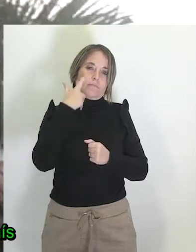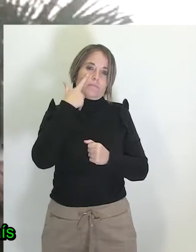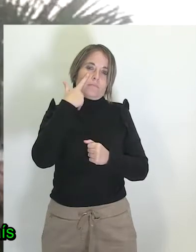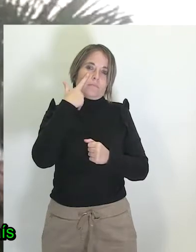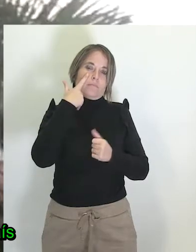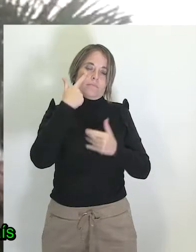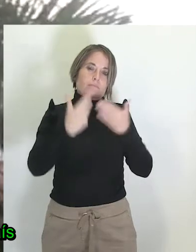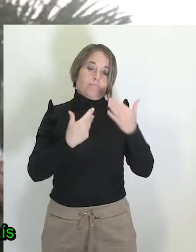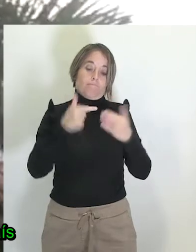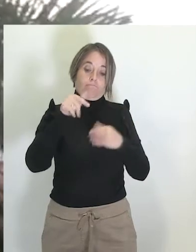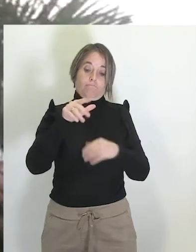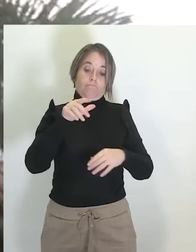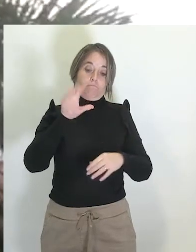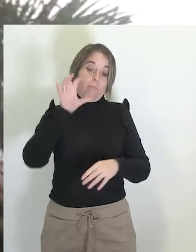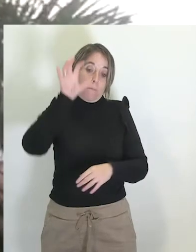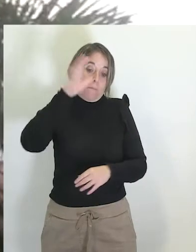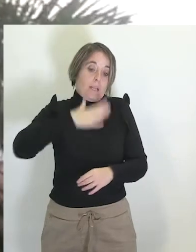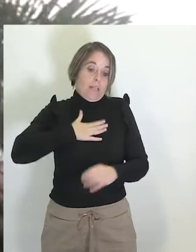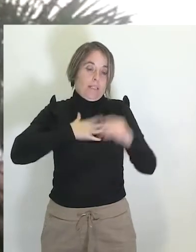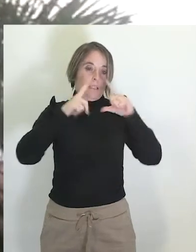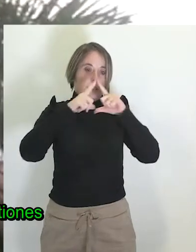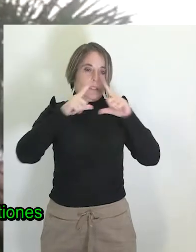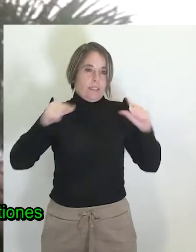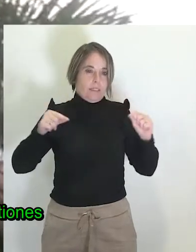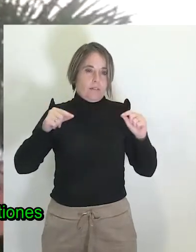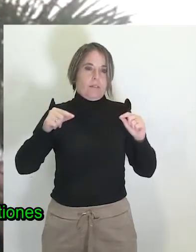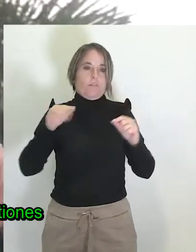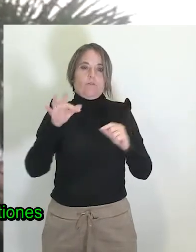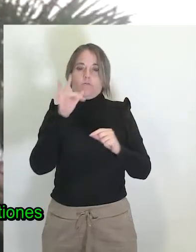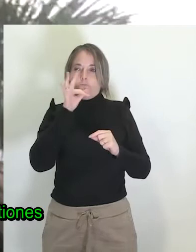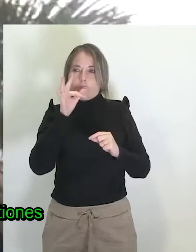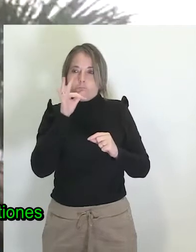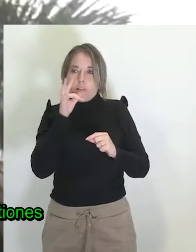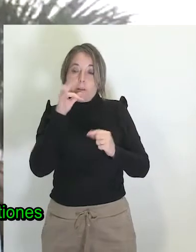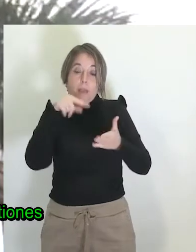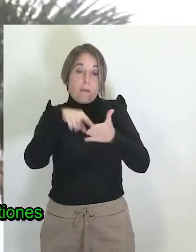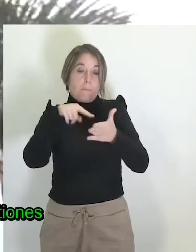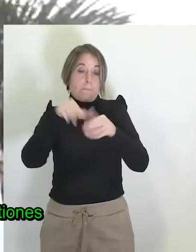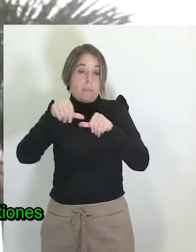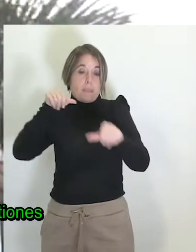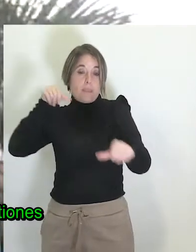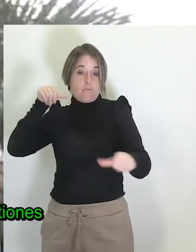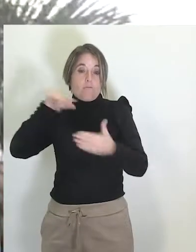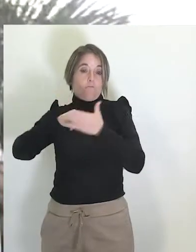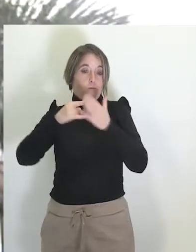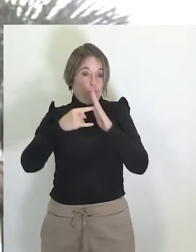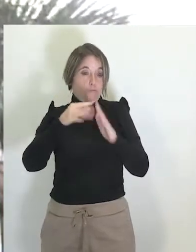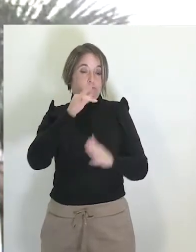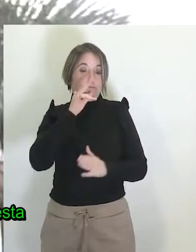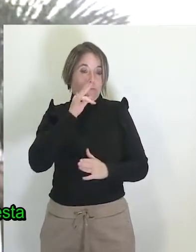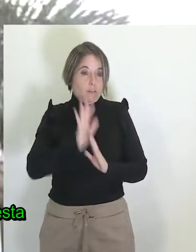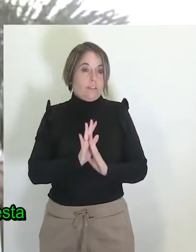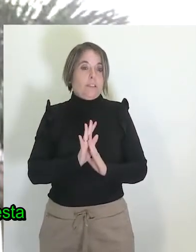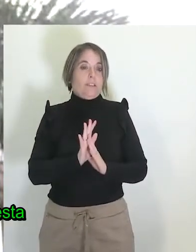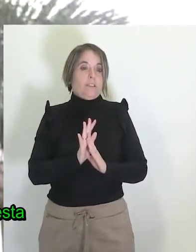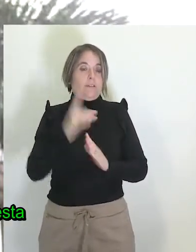Y que bueno, en nuestro país, pues, hay como todavía muchas cuestiones como pendientes de resolver,